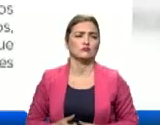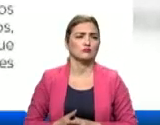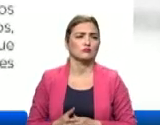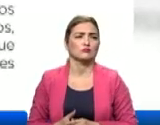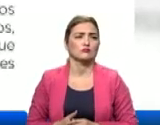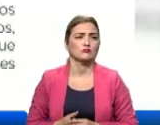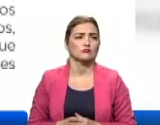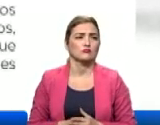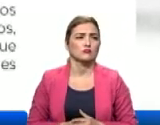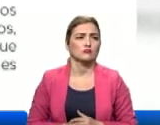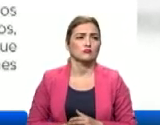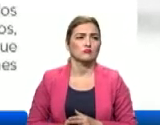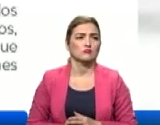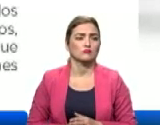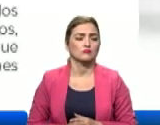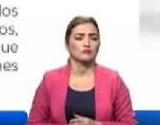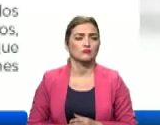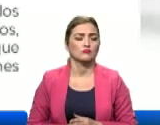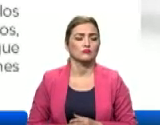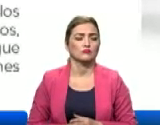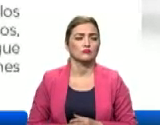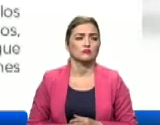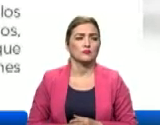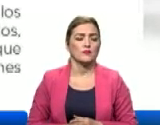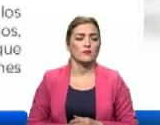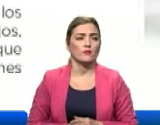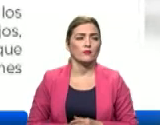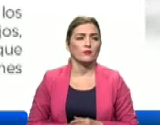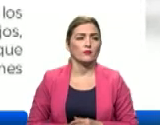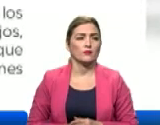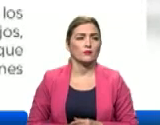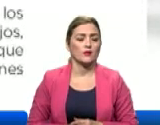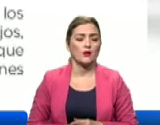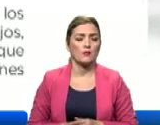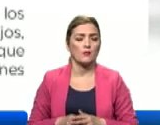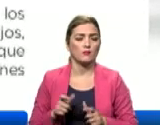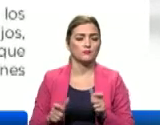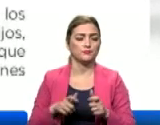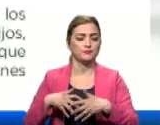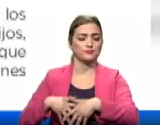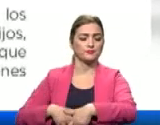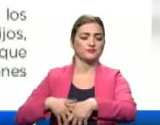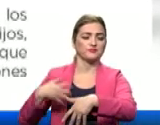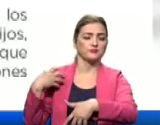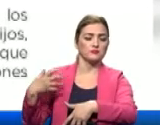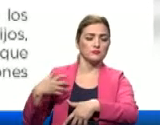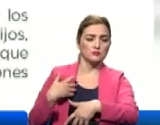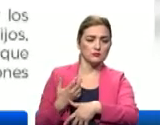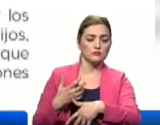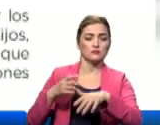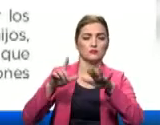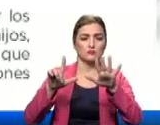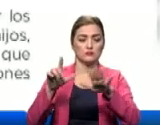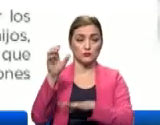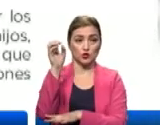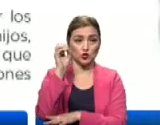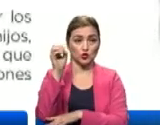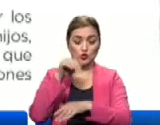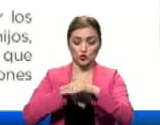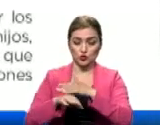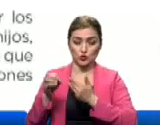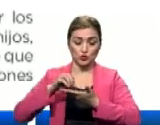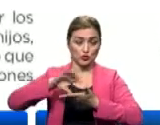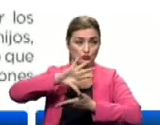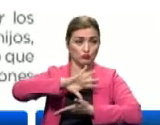el eje legislativo como parte de un intento por tomarse la sede del parlamento la noche de este lunes 7 de octubre hoy más que nunca